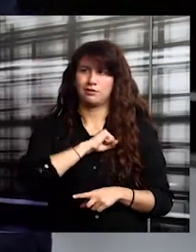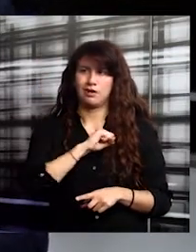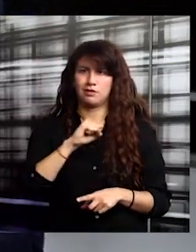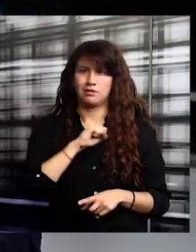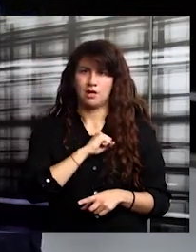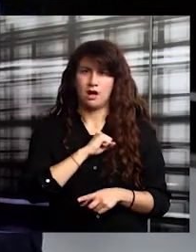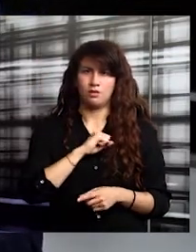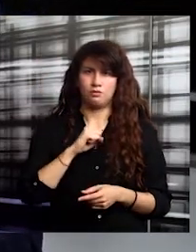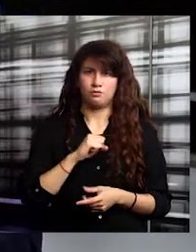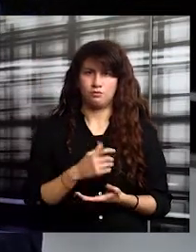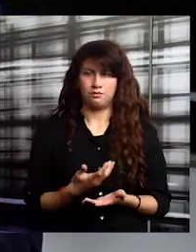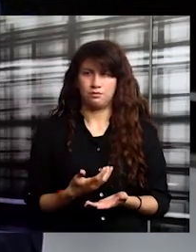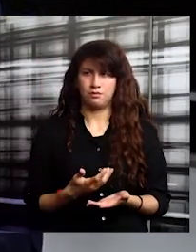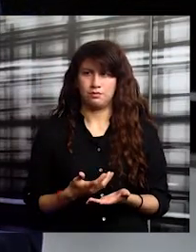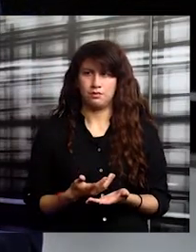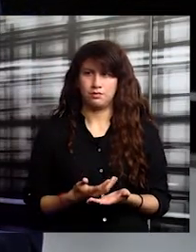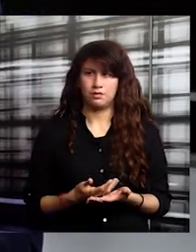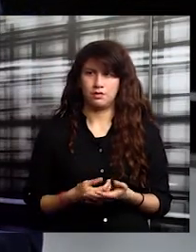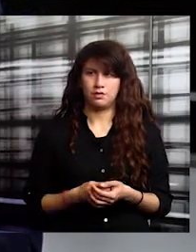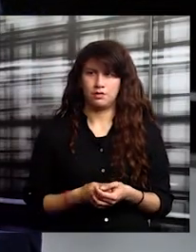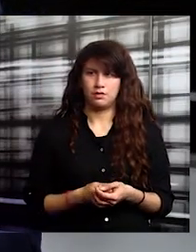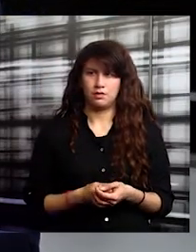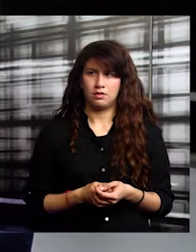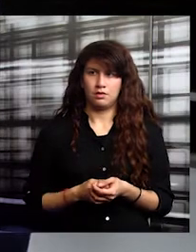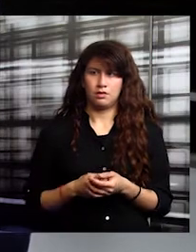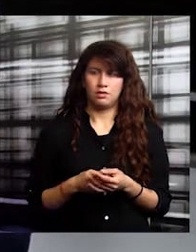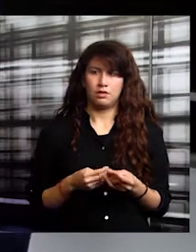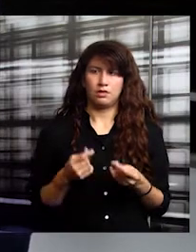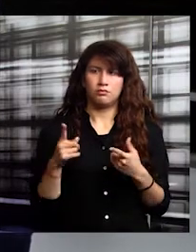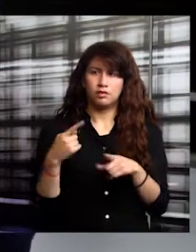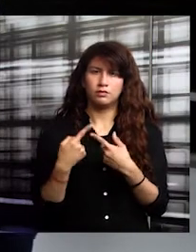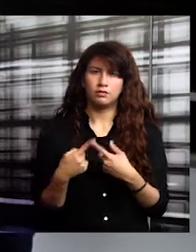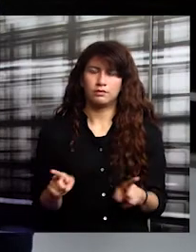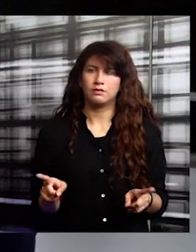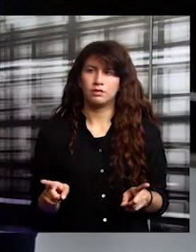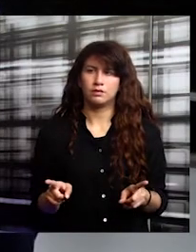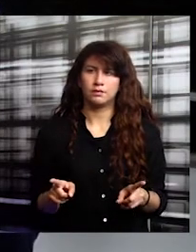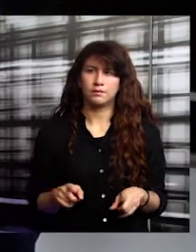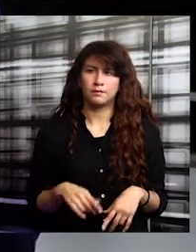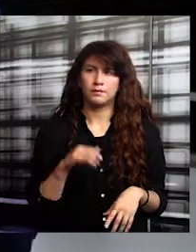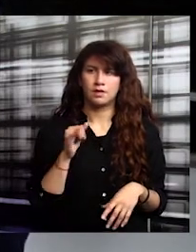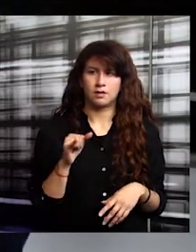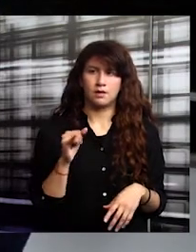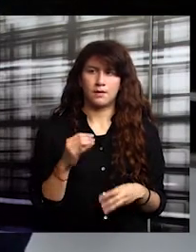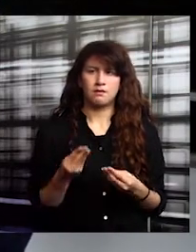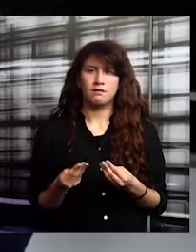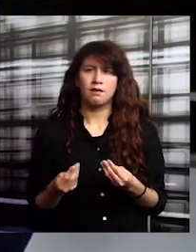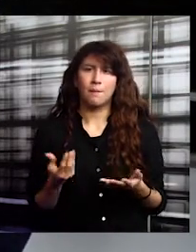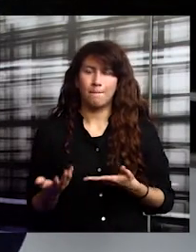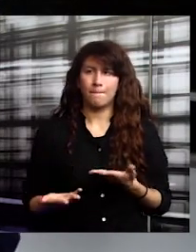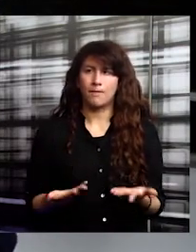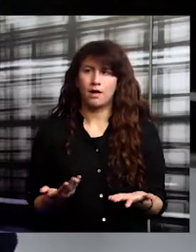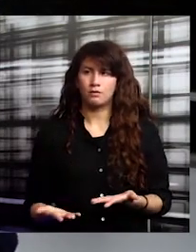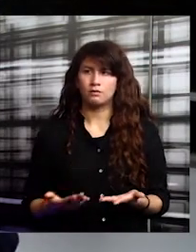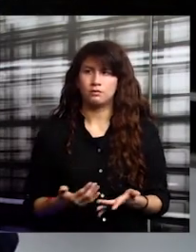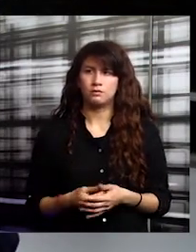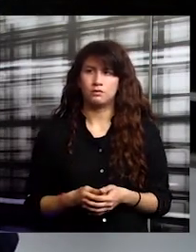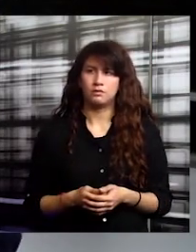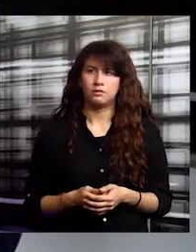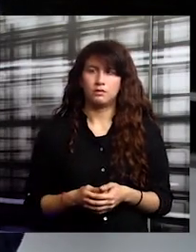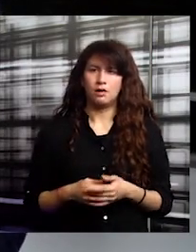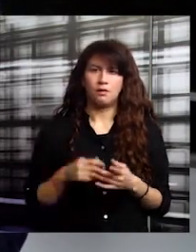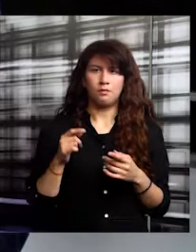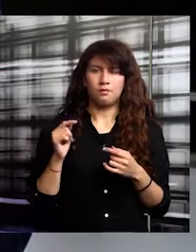Sí. Y sin embargo, esto, mi impresión personal es que esos 30 pesos sencillamente fueron más que todo